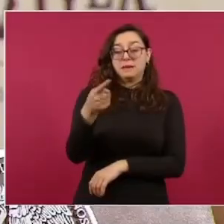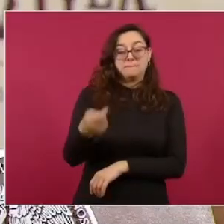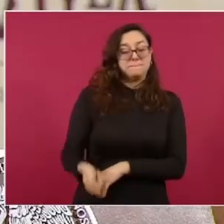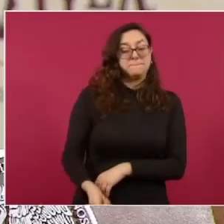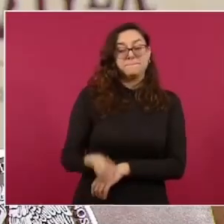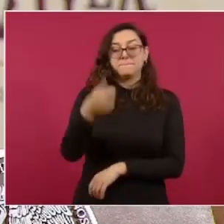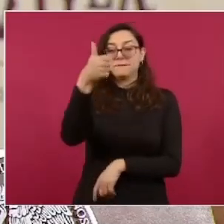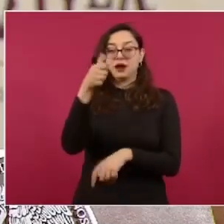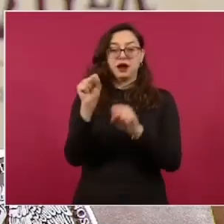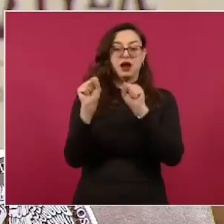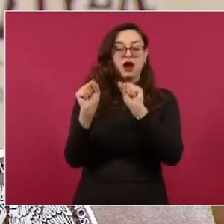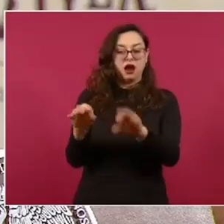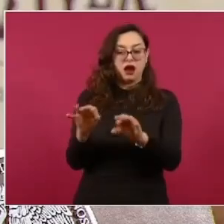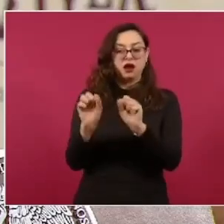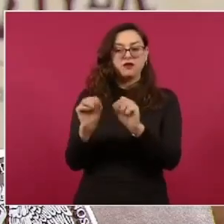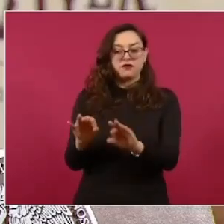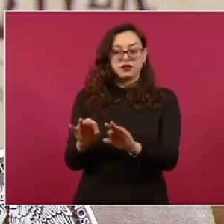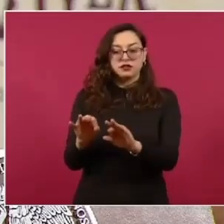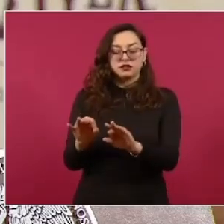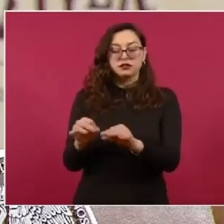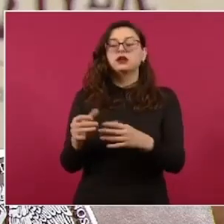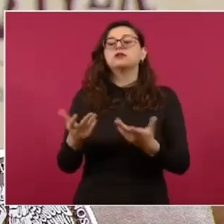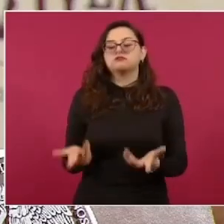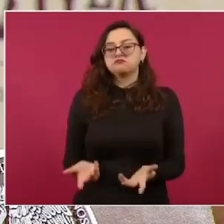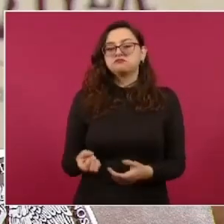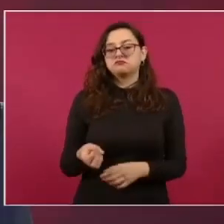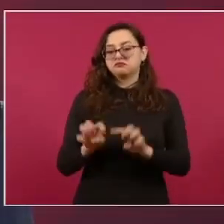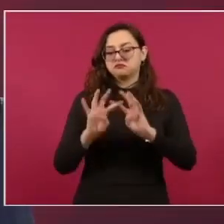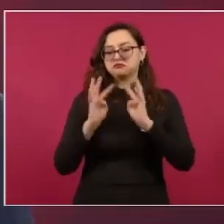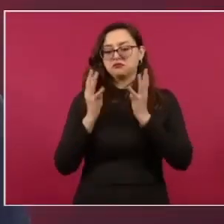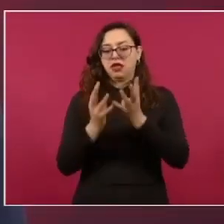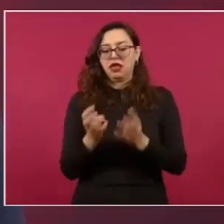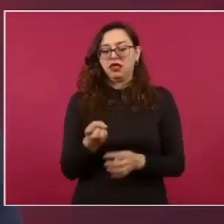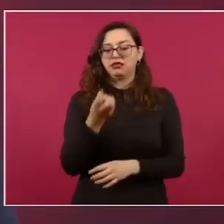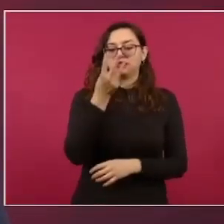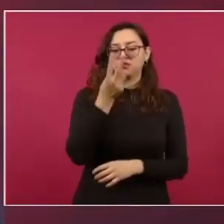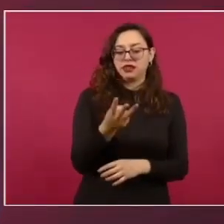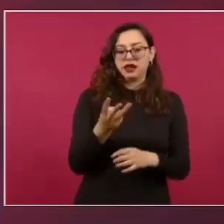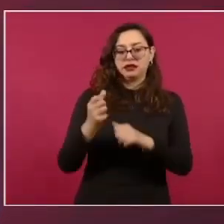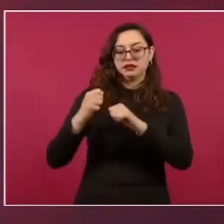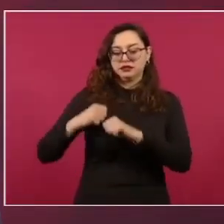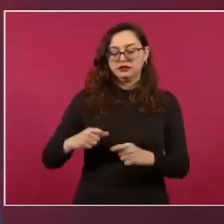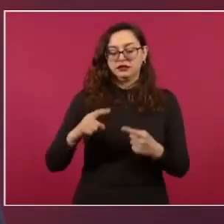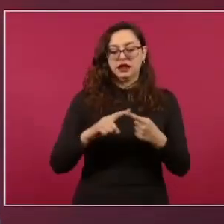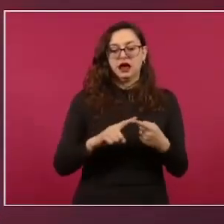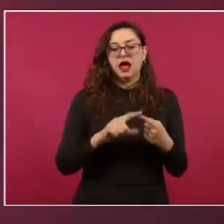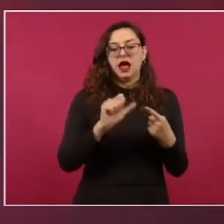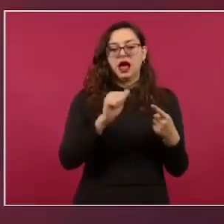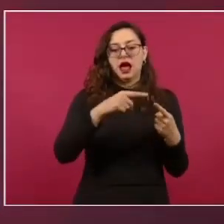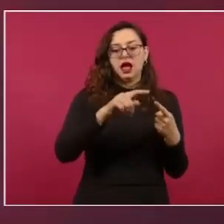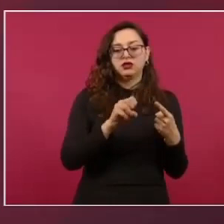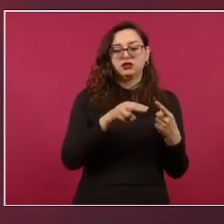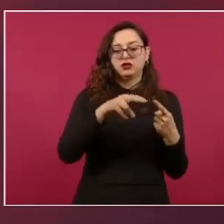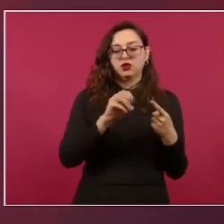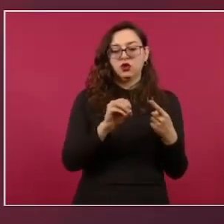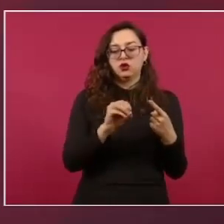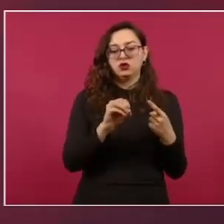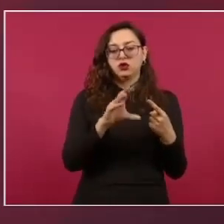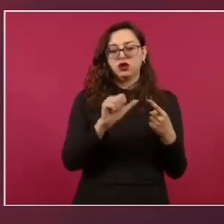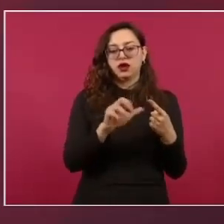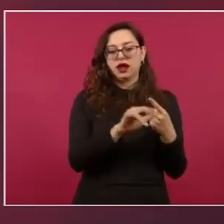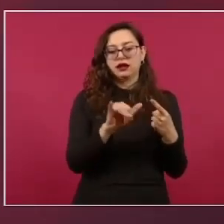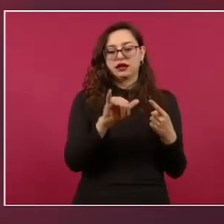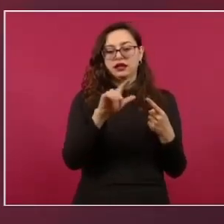técnico, con estructura tripartita conformado por Antonio Carrillo Flores y Díaz